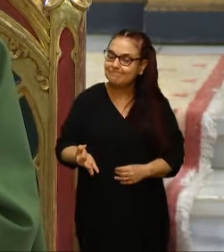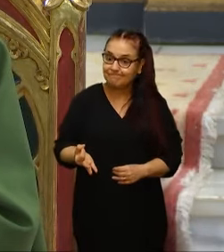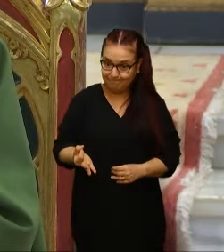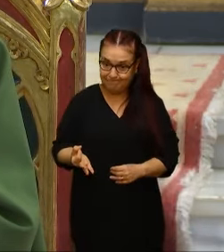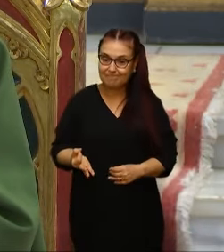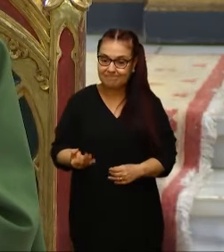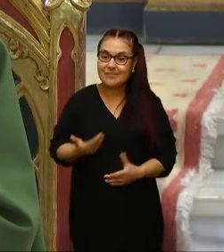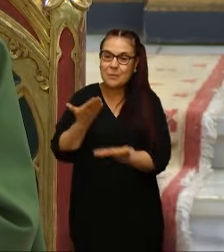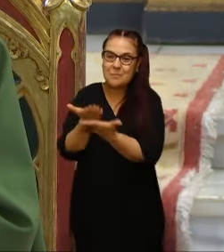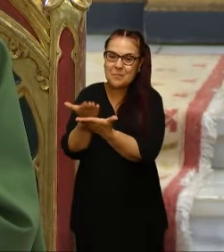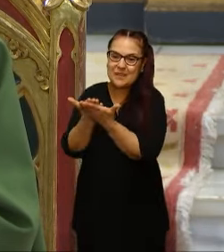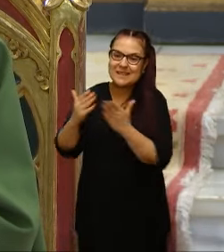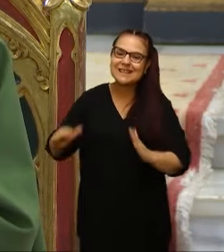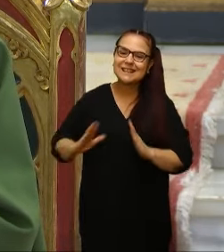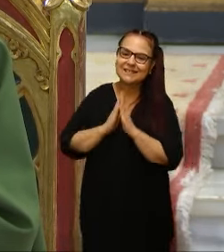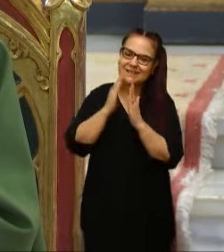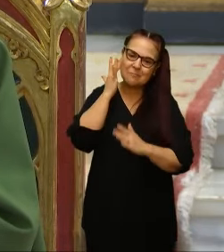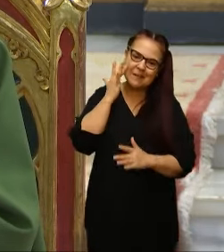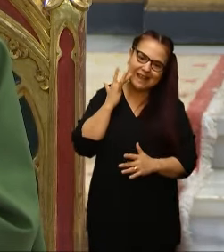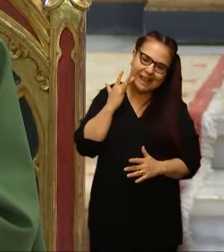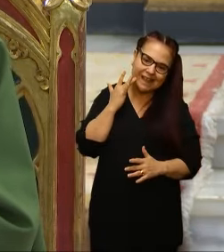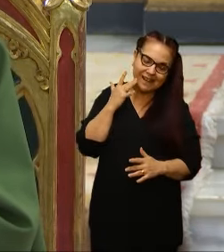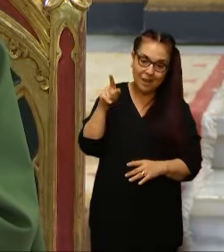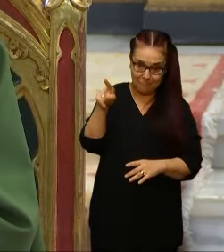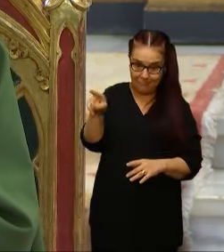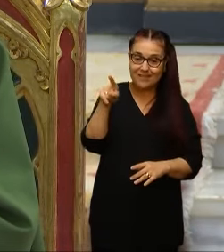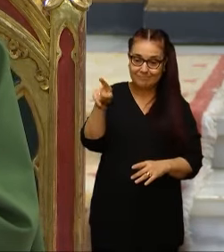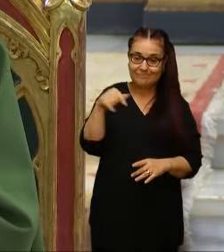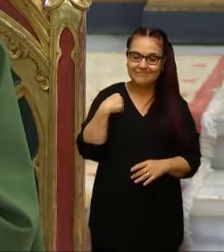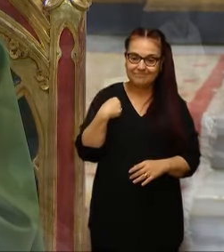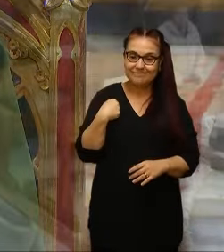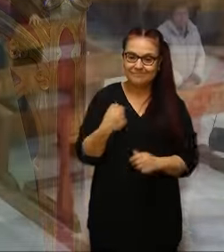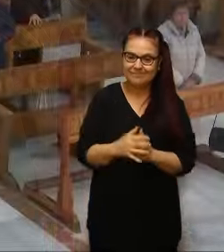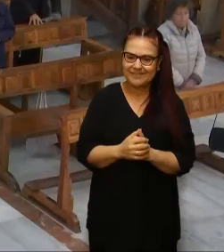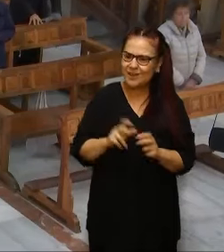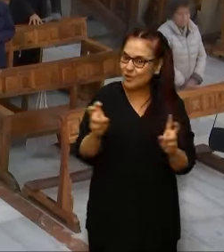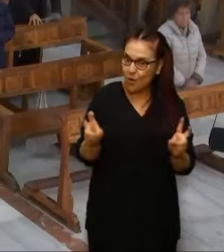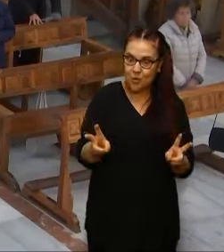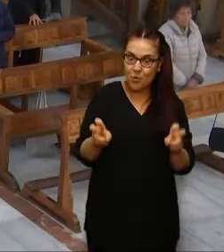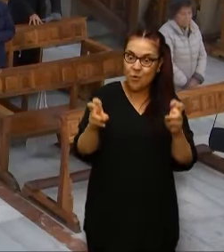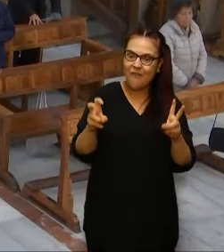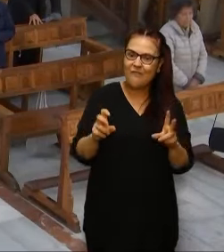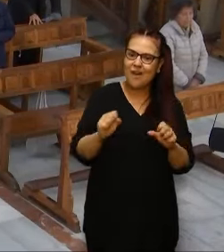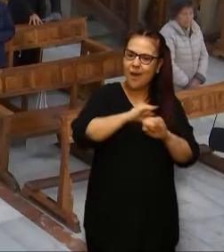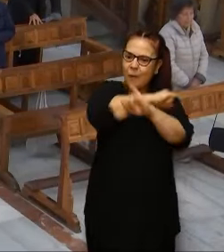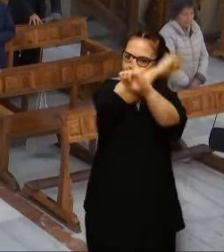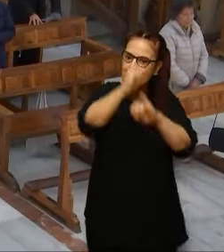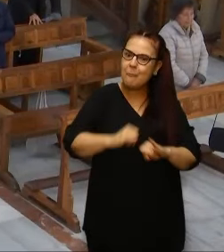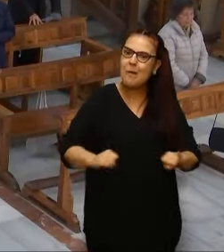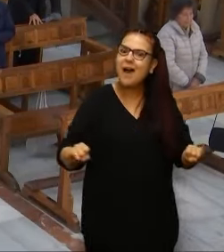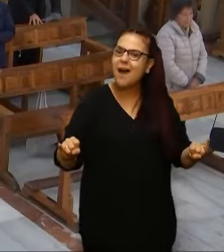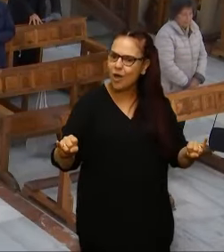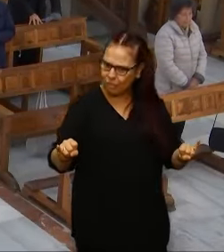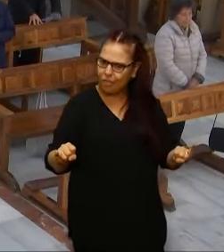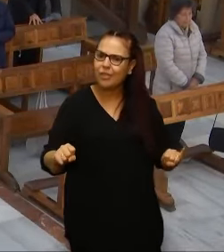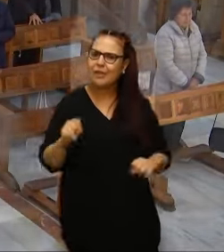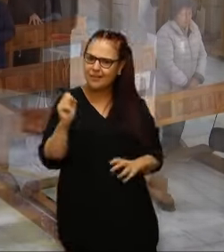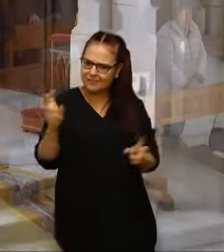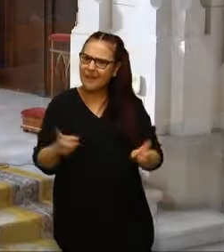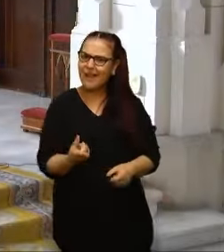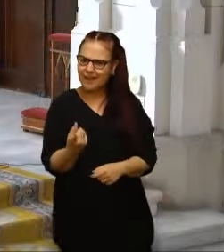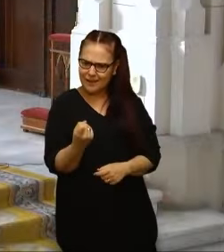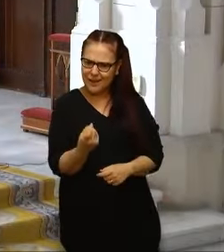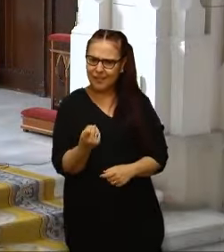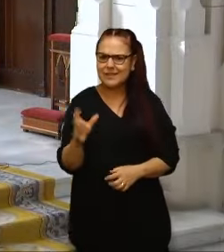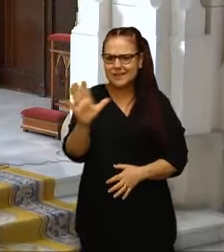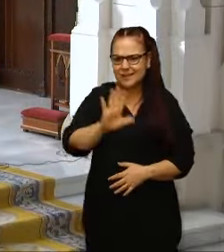Nos encomendamos a la Santísima Virgen para que esa nueva paz que necesita Oriente Medio y que